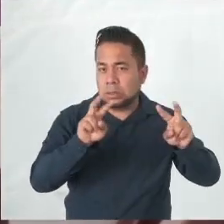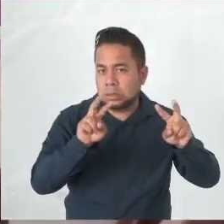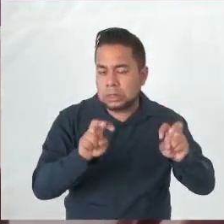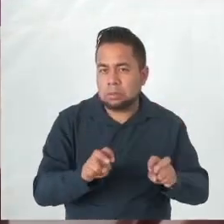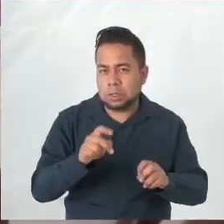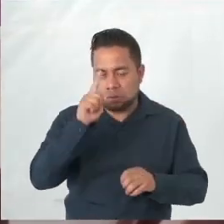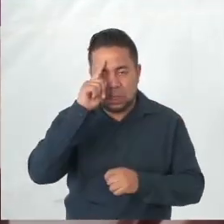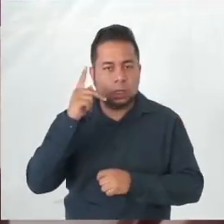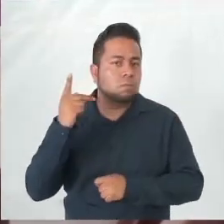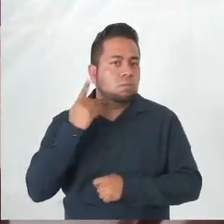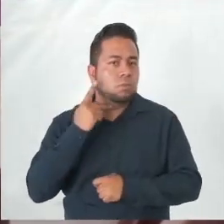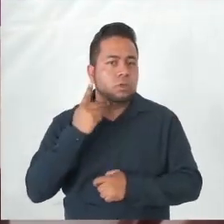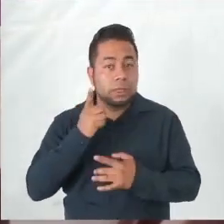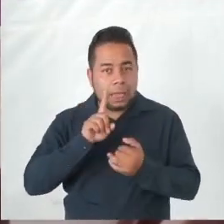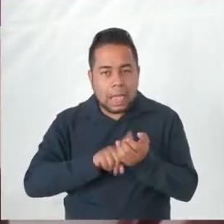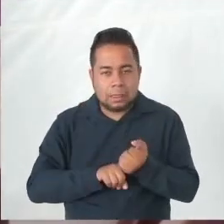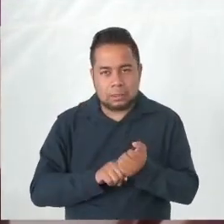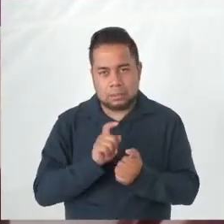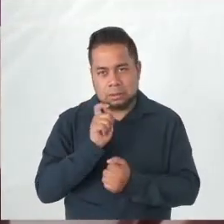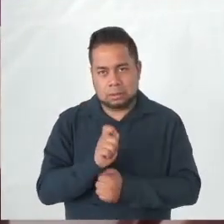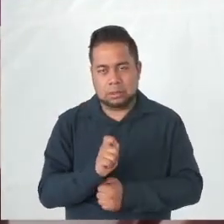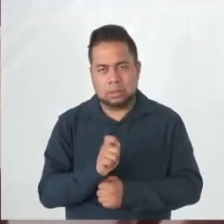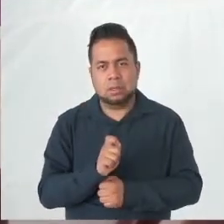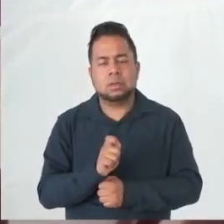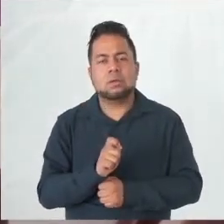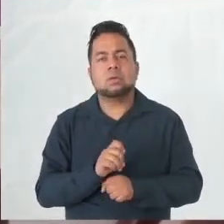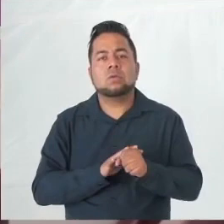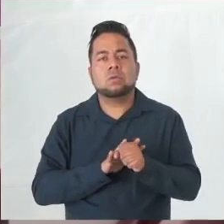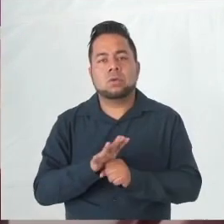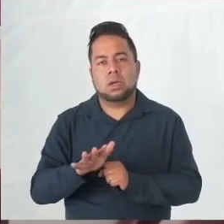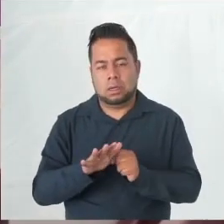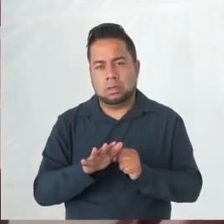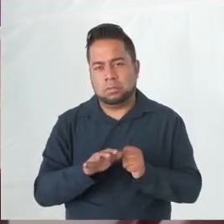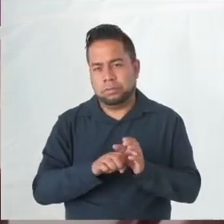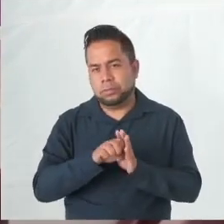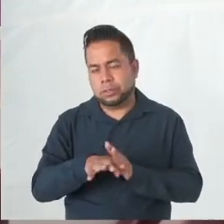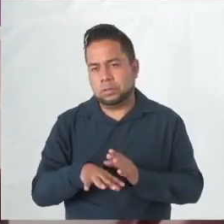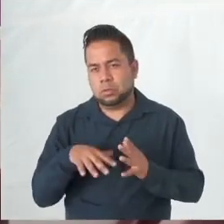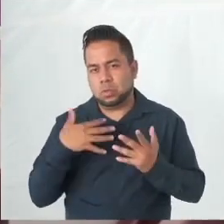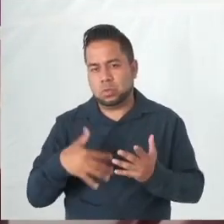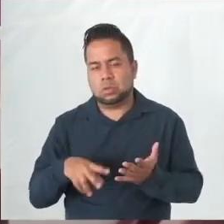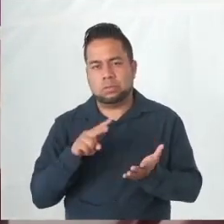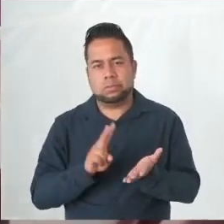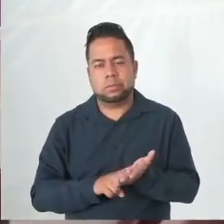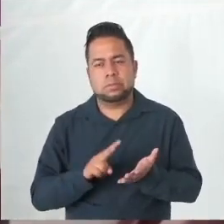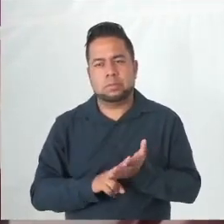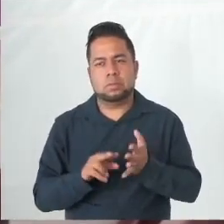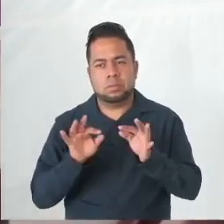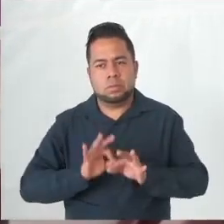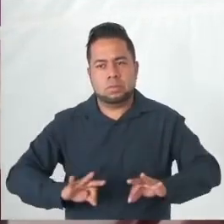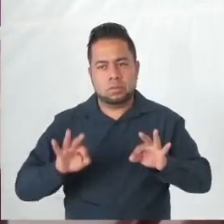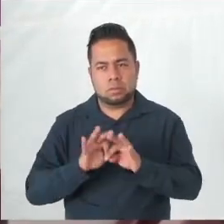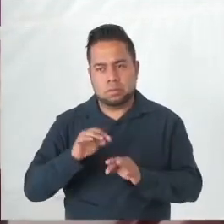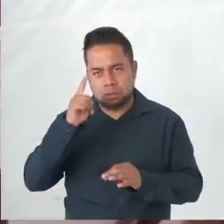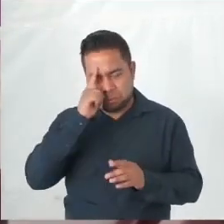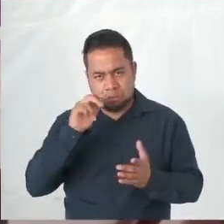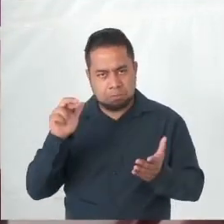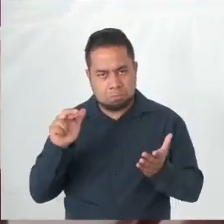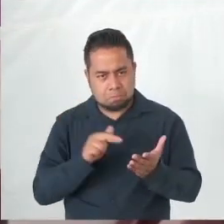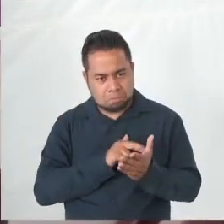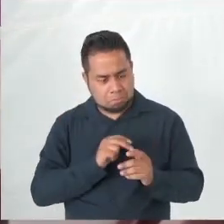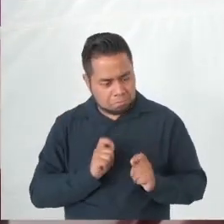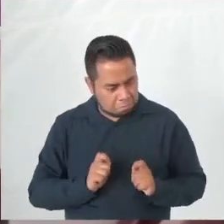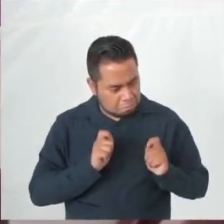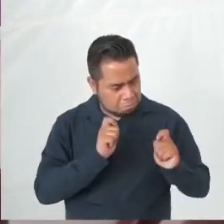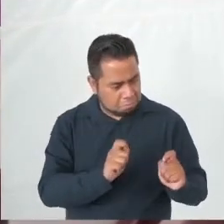de política interior, dentro de los cuales cobra una importancia singular la acreditación de las